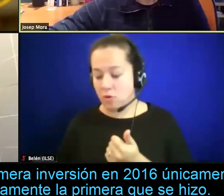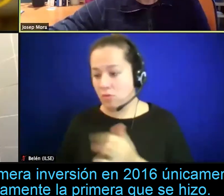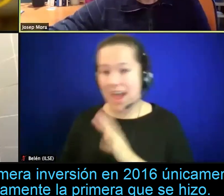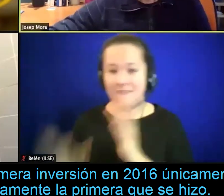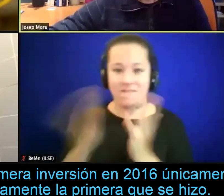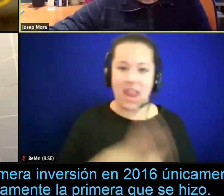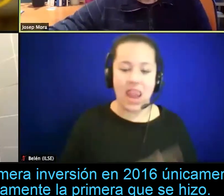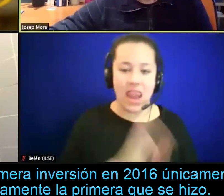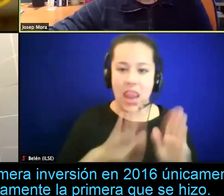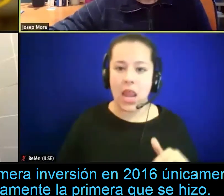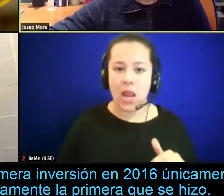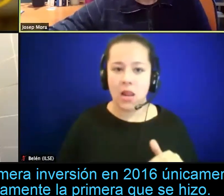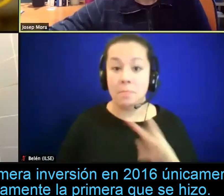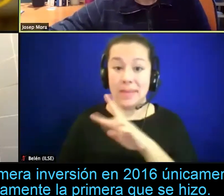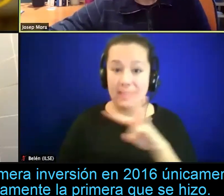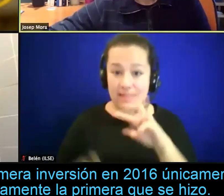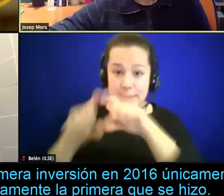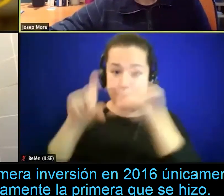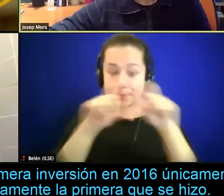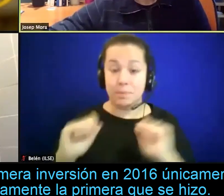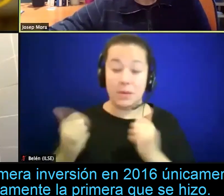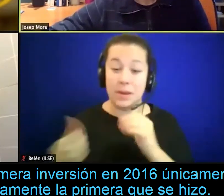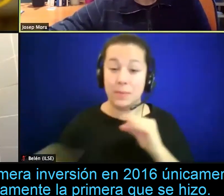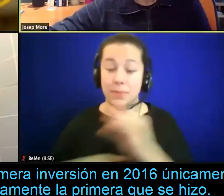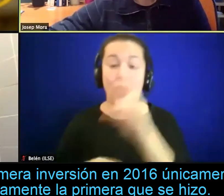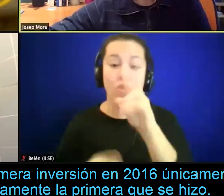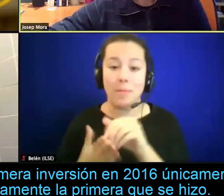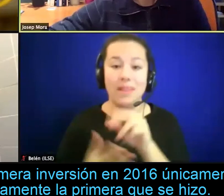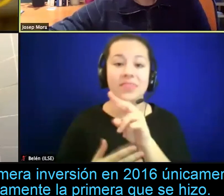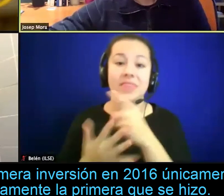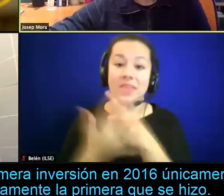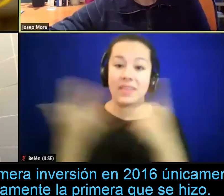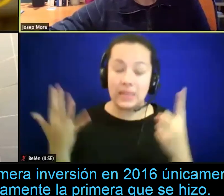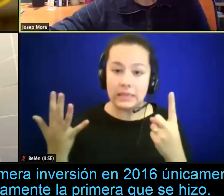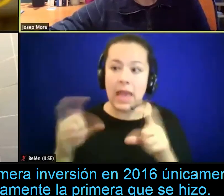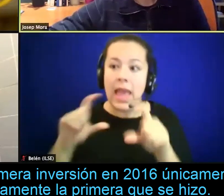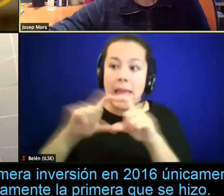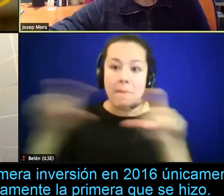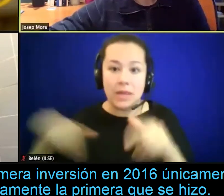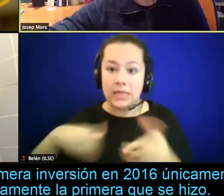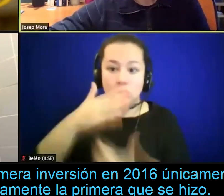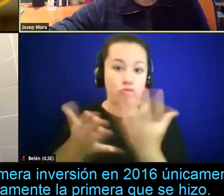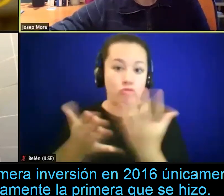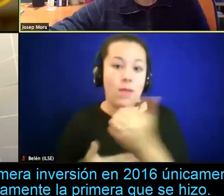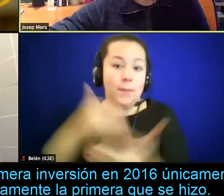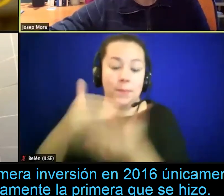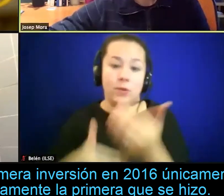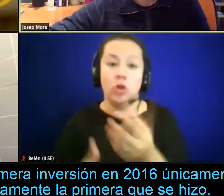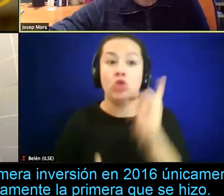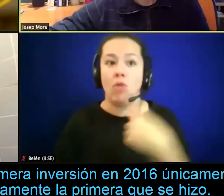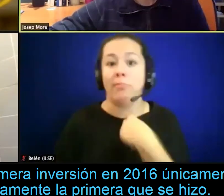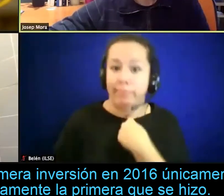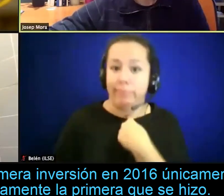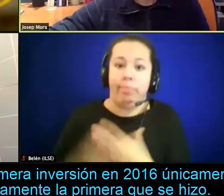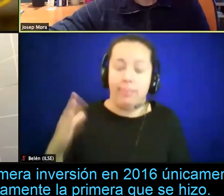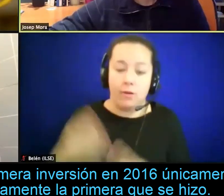23, desde la primera inversión en 2016 únicamente se ha muerto una, ¿no? Y precisamente esta mañana estábamos comentando que fue la primera